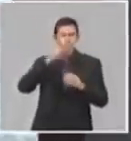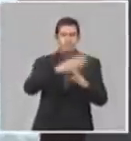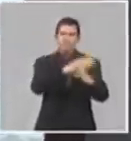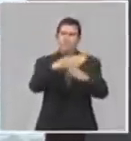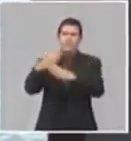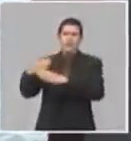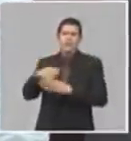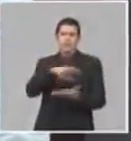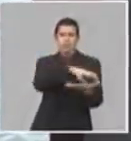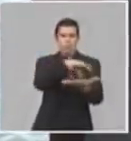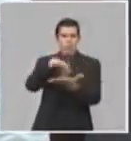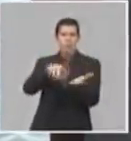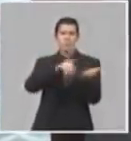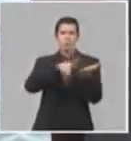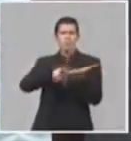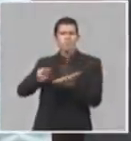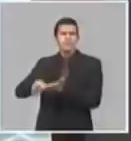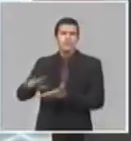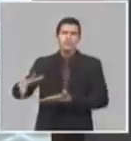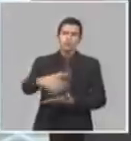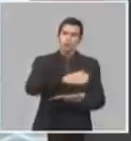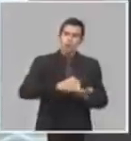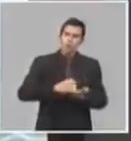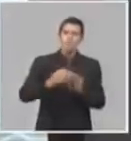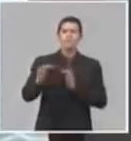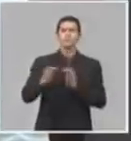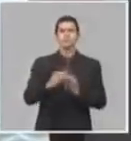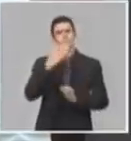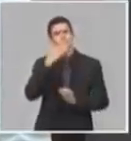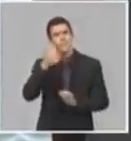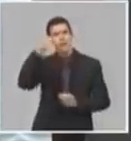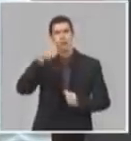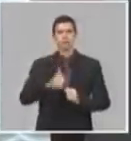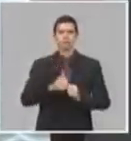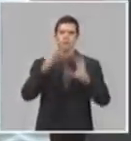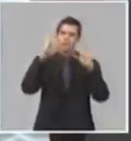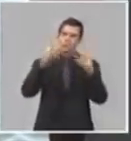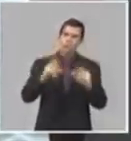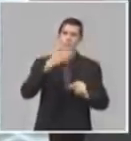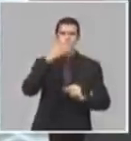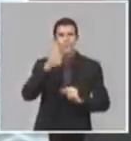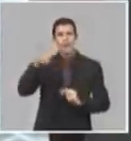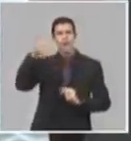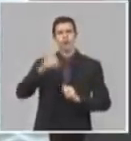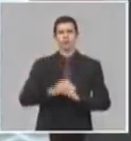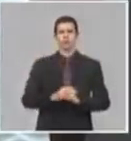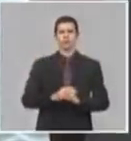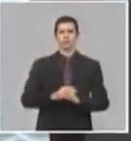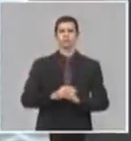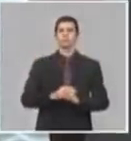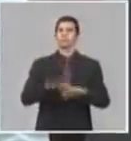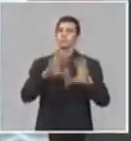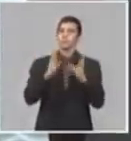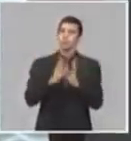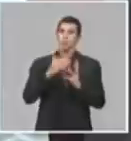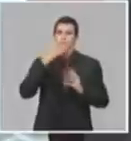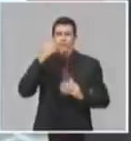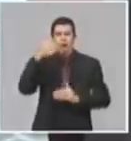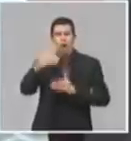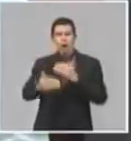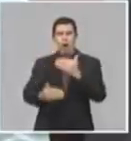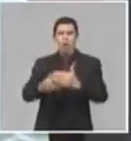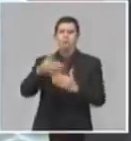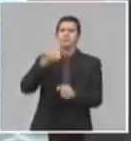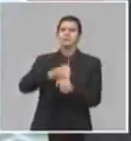Y para todo esto hemos partido de la situación del mundo, de la situación del país. Hemos analizado todas las propuestas que se han